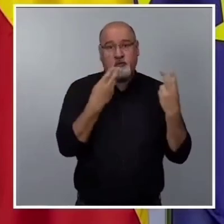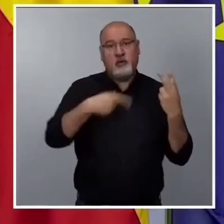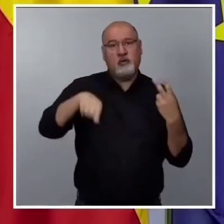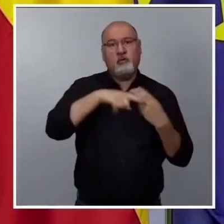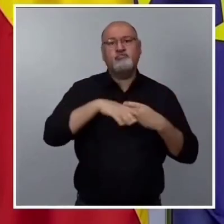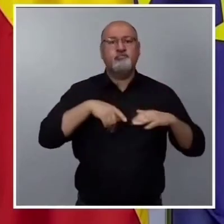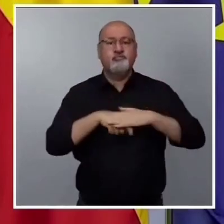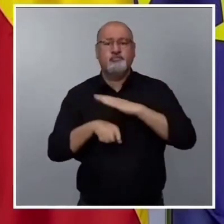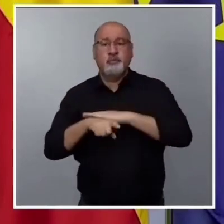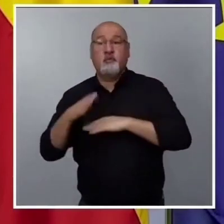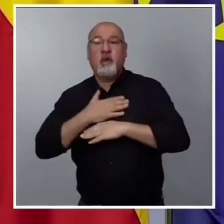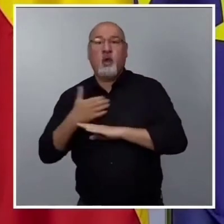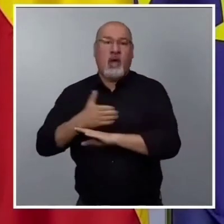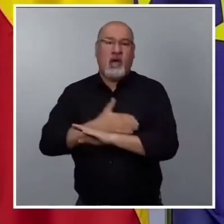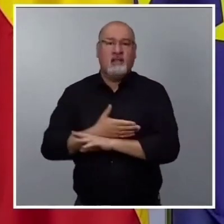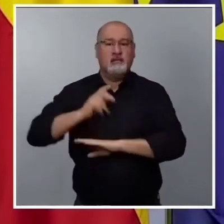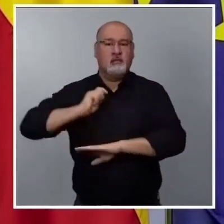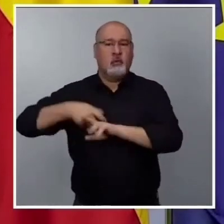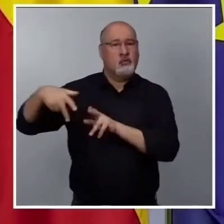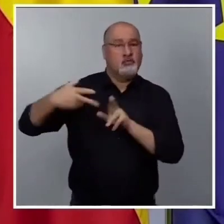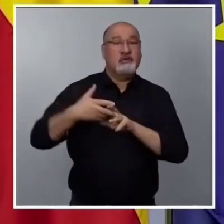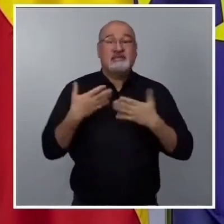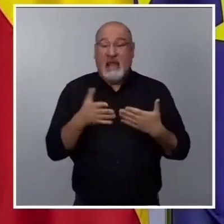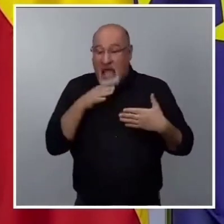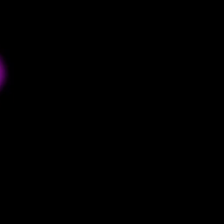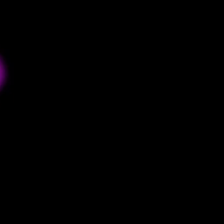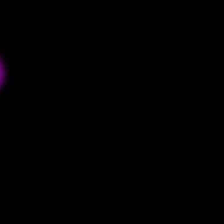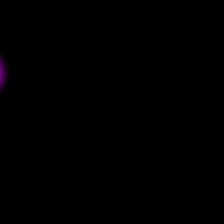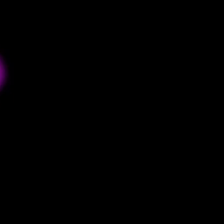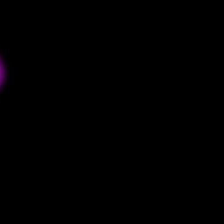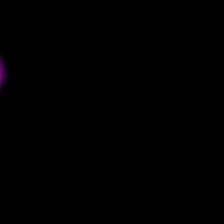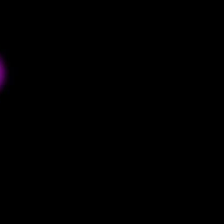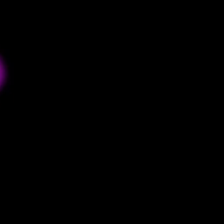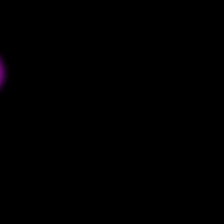ante intervenciones ilícitas y externas